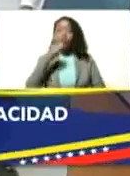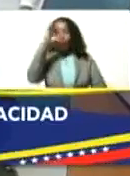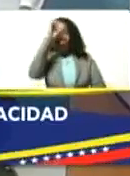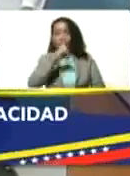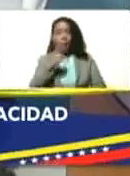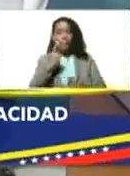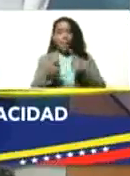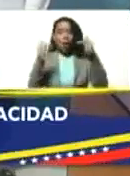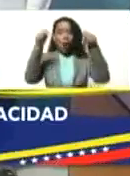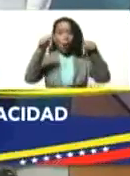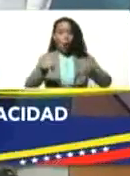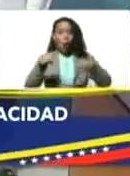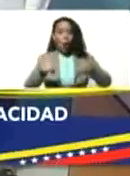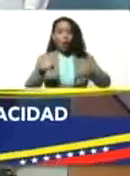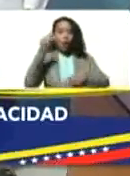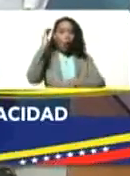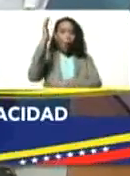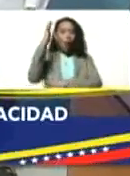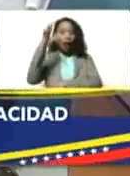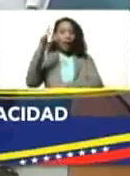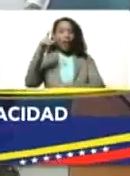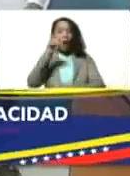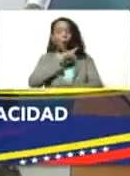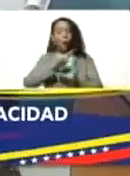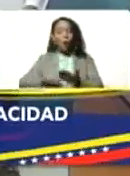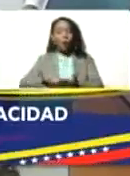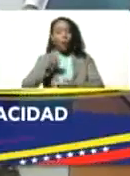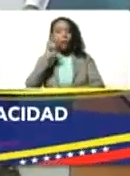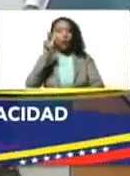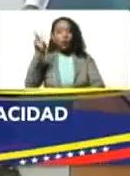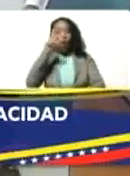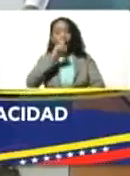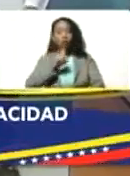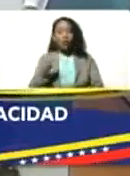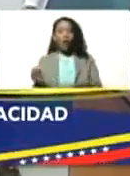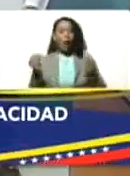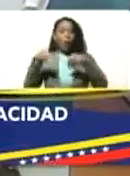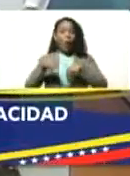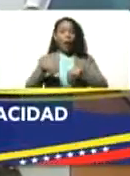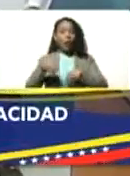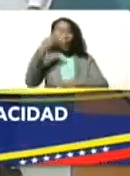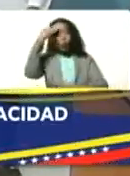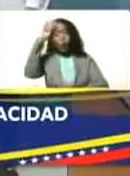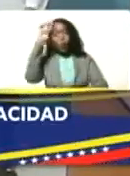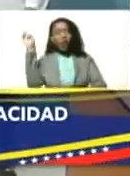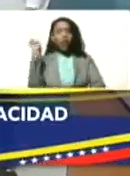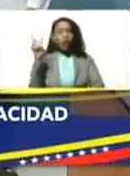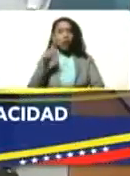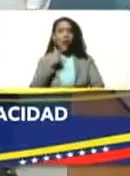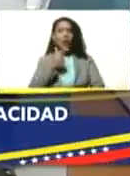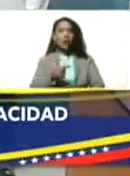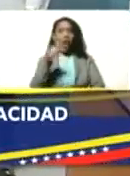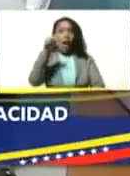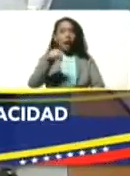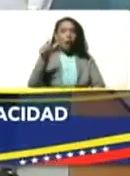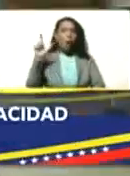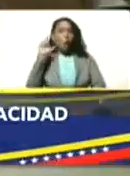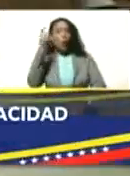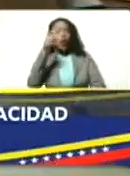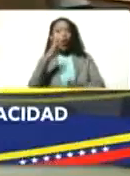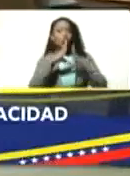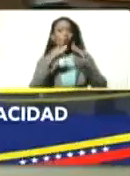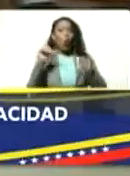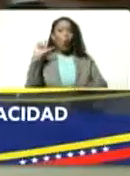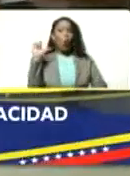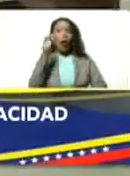efecto hoy, en esta jornada y en el cumplimiento de los 22 años del convenio Cuba-Venezuela, decirle que desde el Guárico, todos los